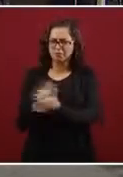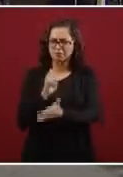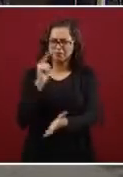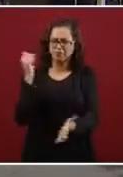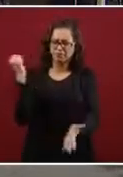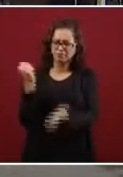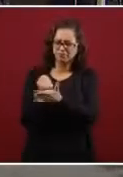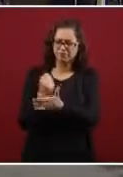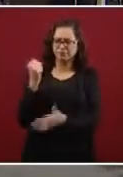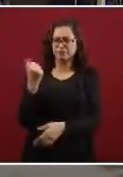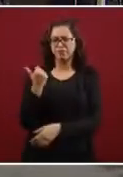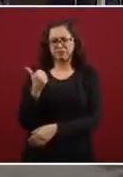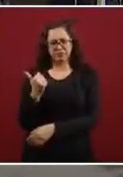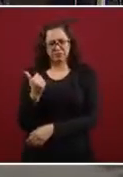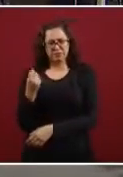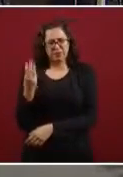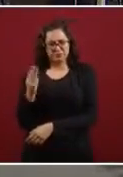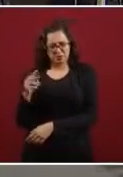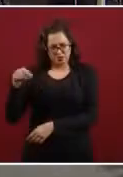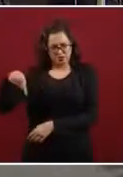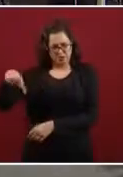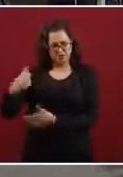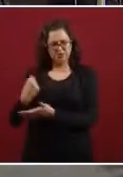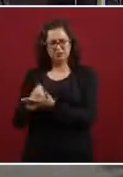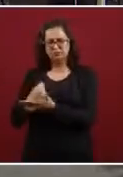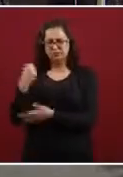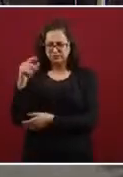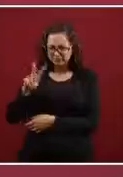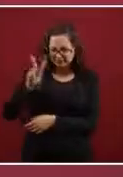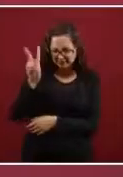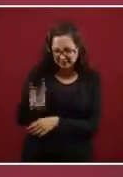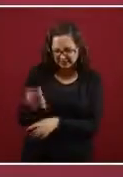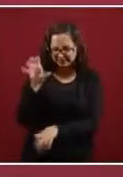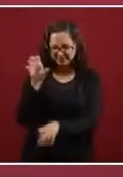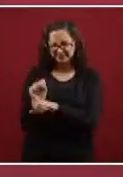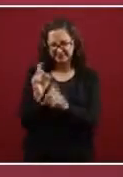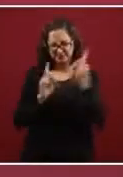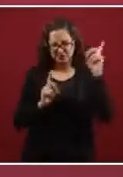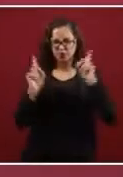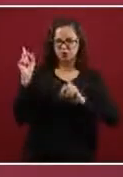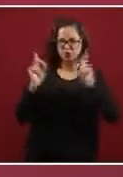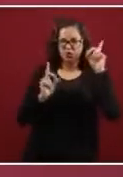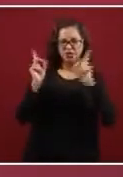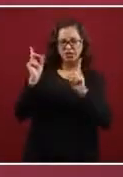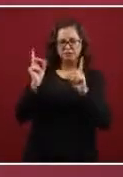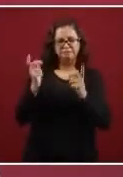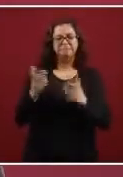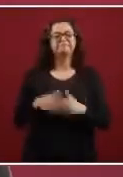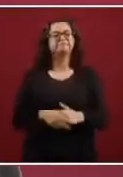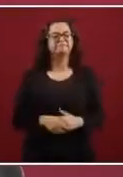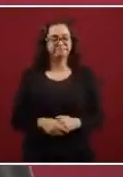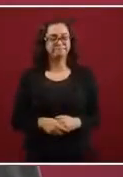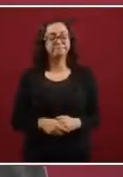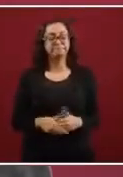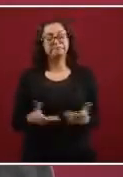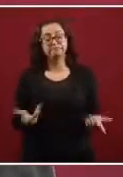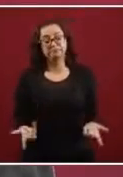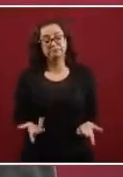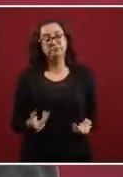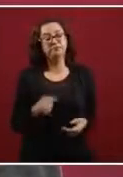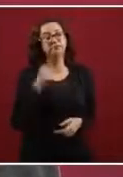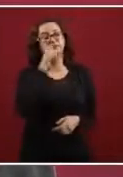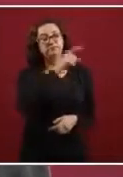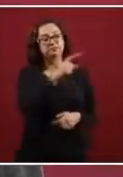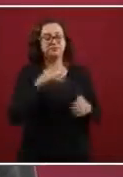legislatura en abril y mayo. Para aclarar estas cuestiones, visitó México una